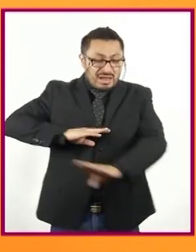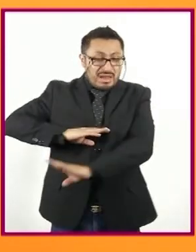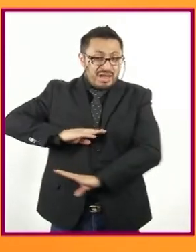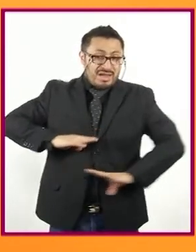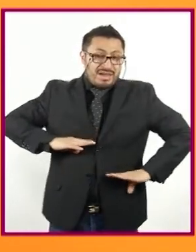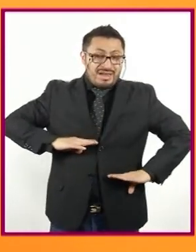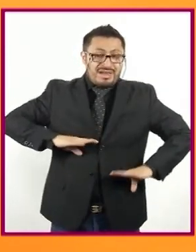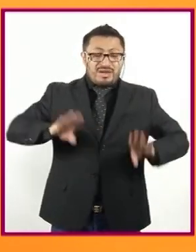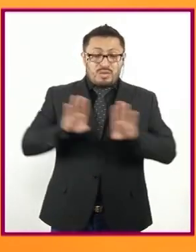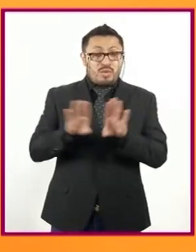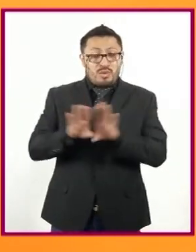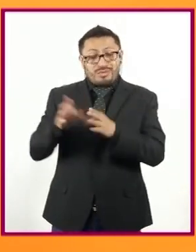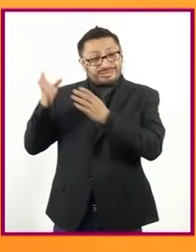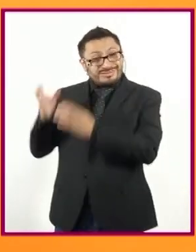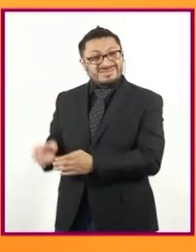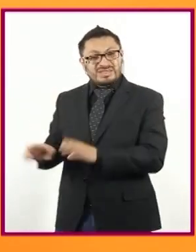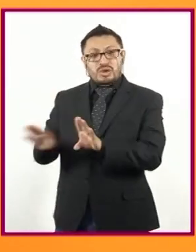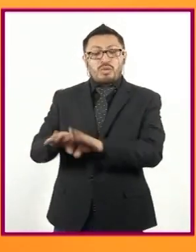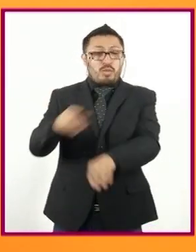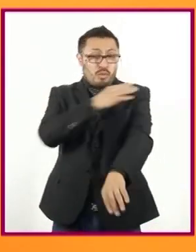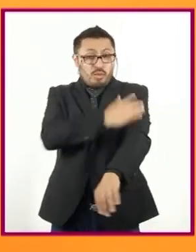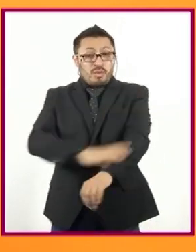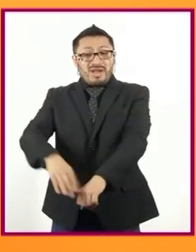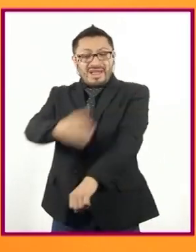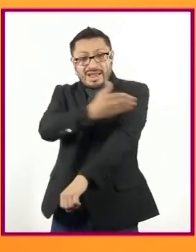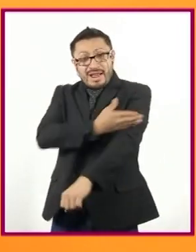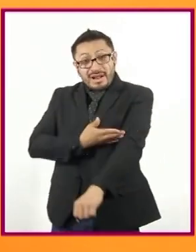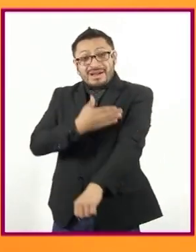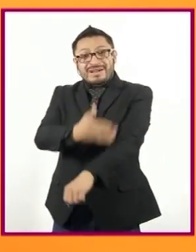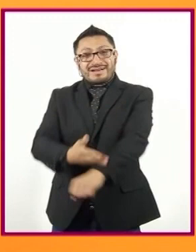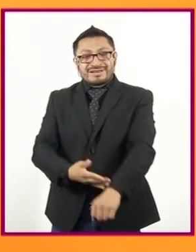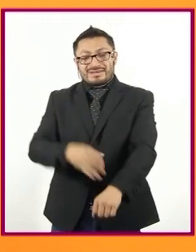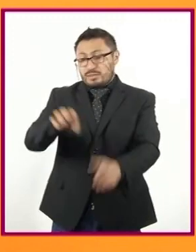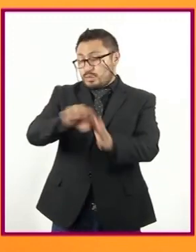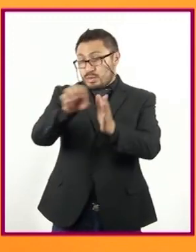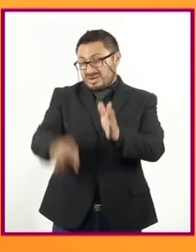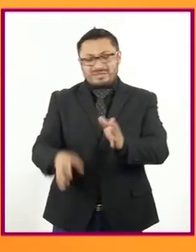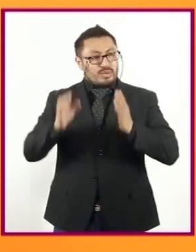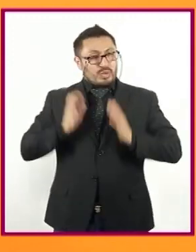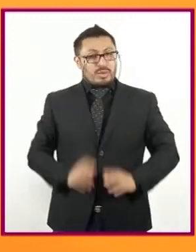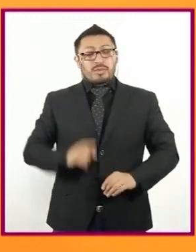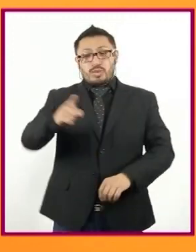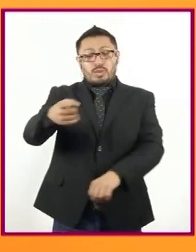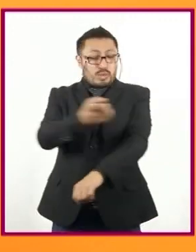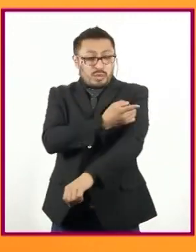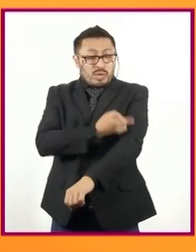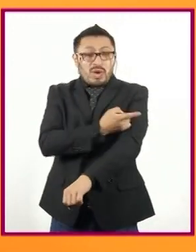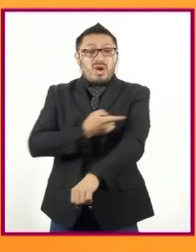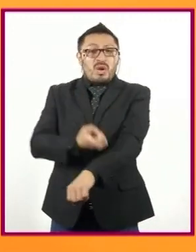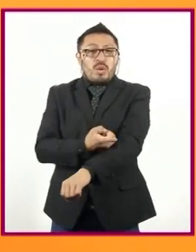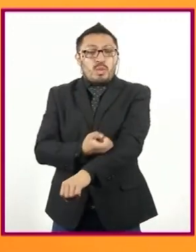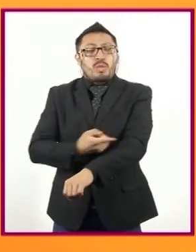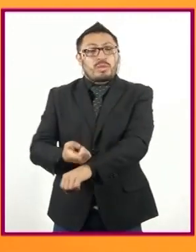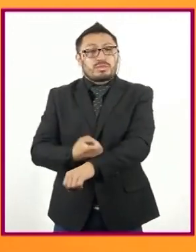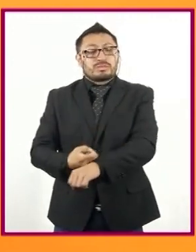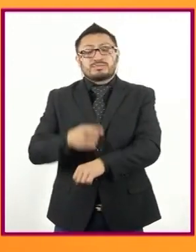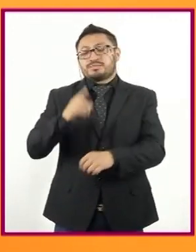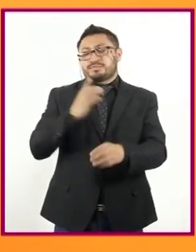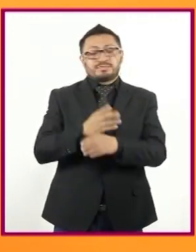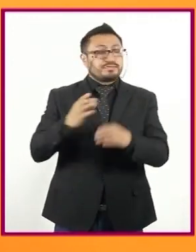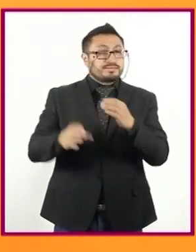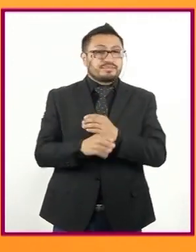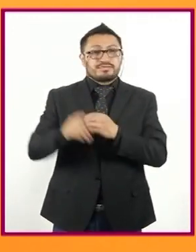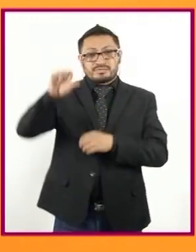este, como su brazo, en 3 partes, y en cada parte dibujen cada uno de los aspectos que vimos